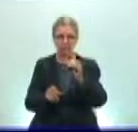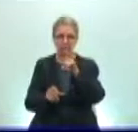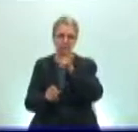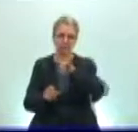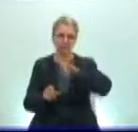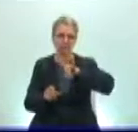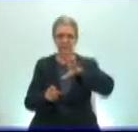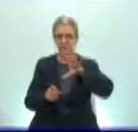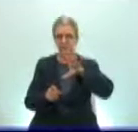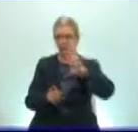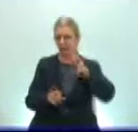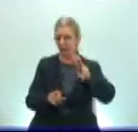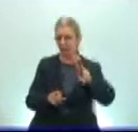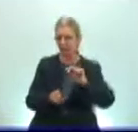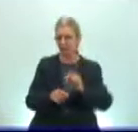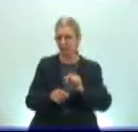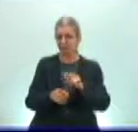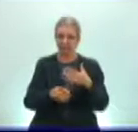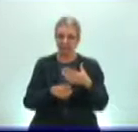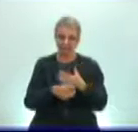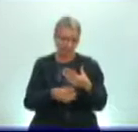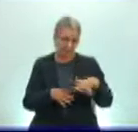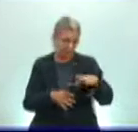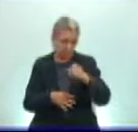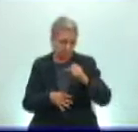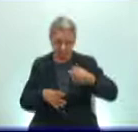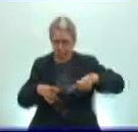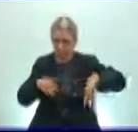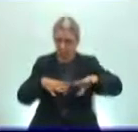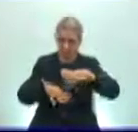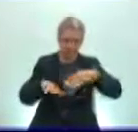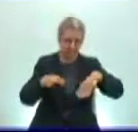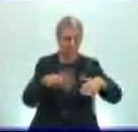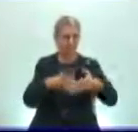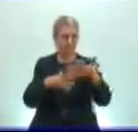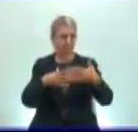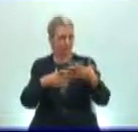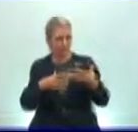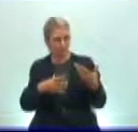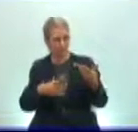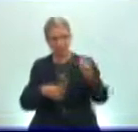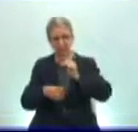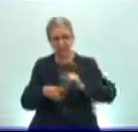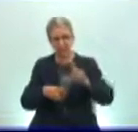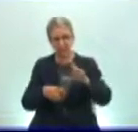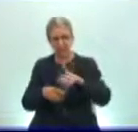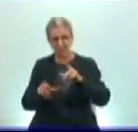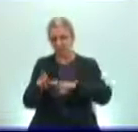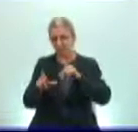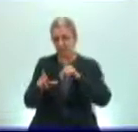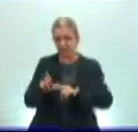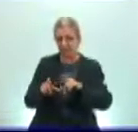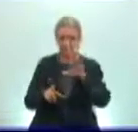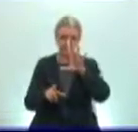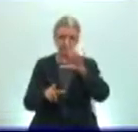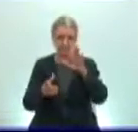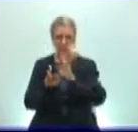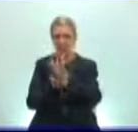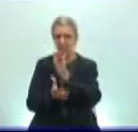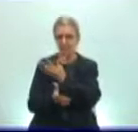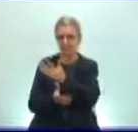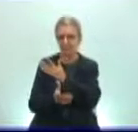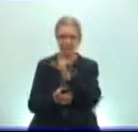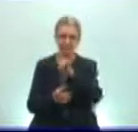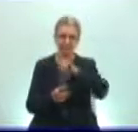1952. En medio de las tareas de la construcción del socialismo, el 5 de marzo de